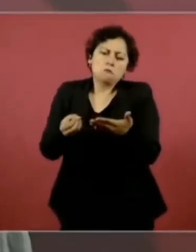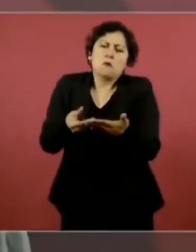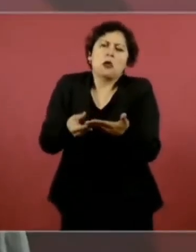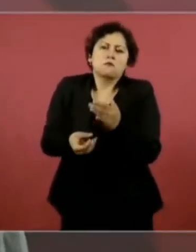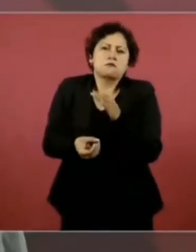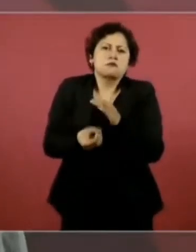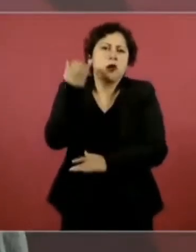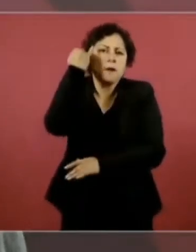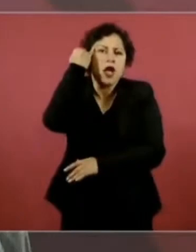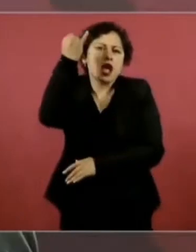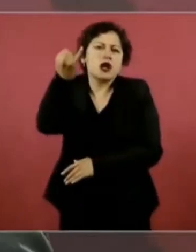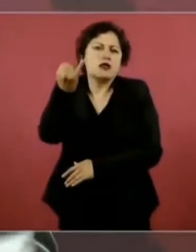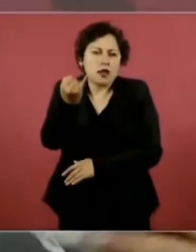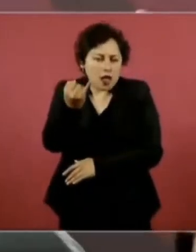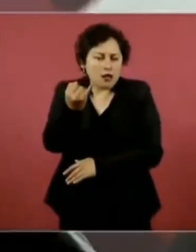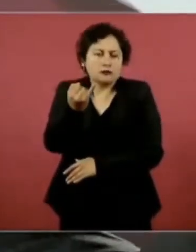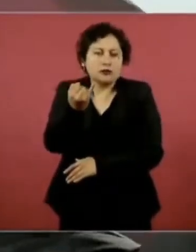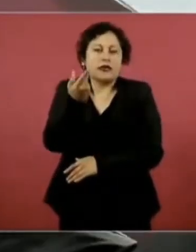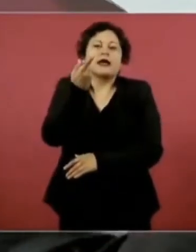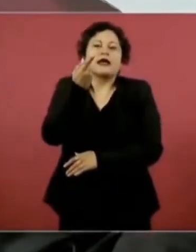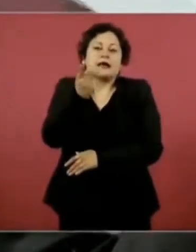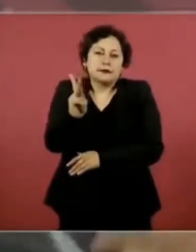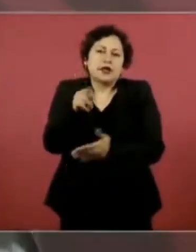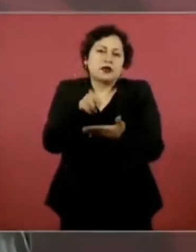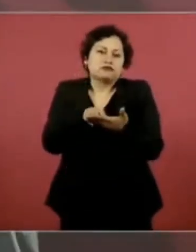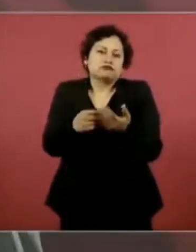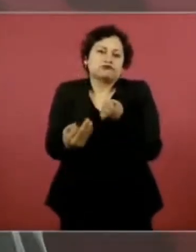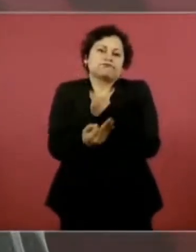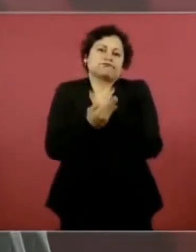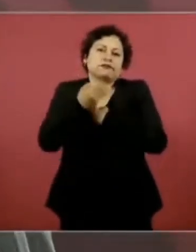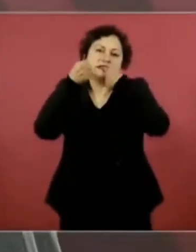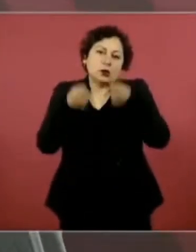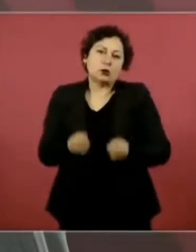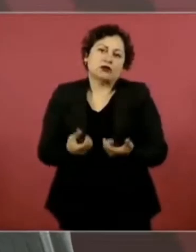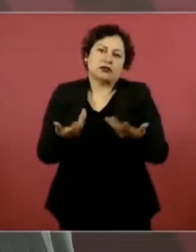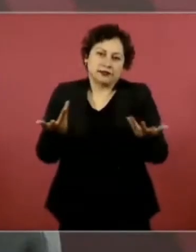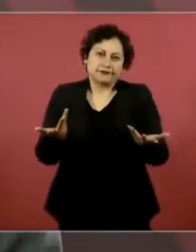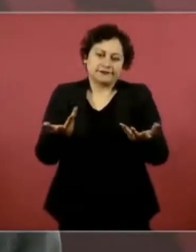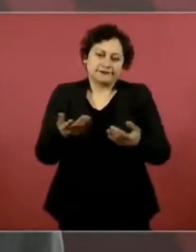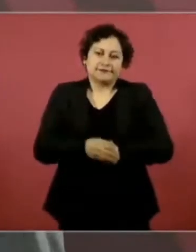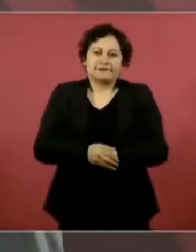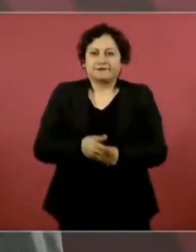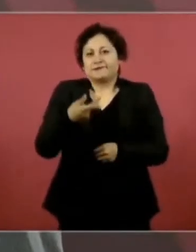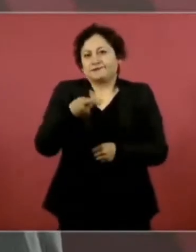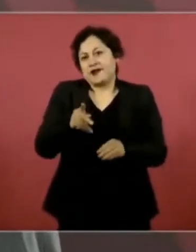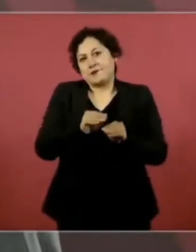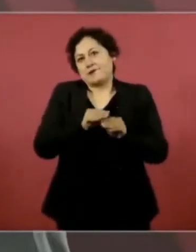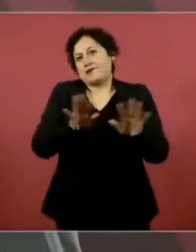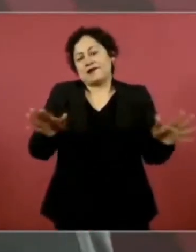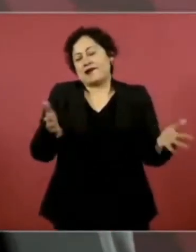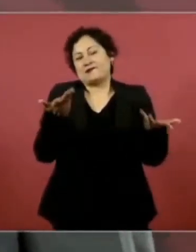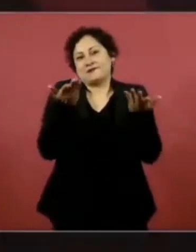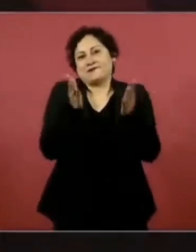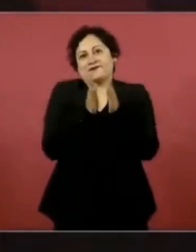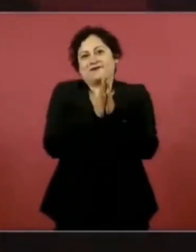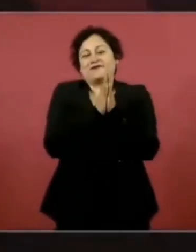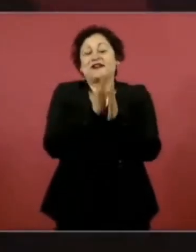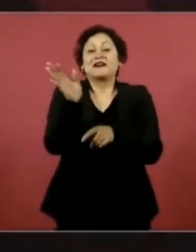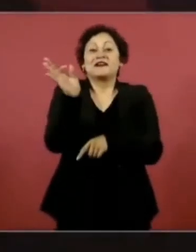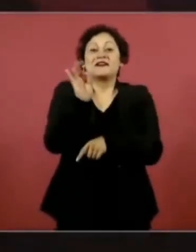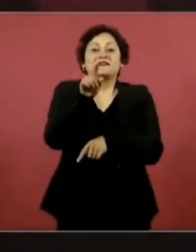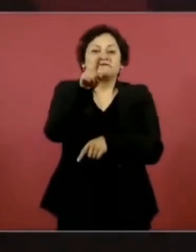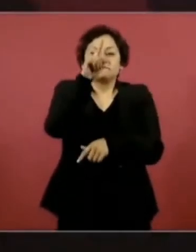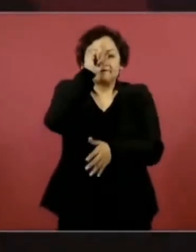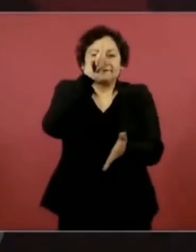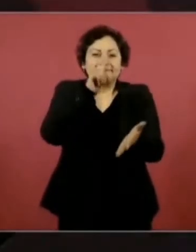seguridad Claro que cuando un está en el Zócalo no leyendo